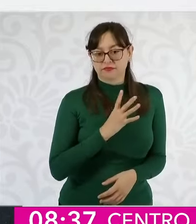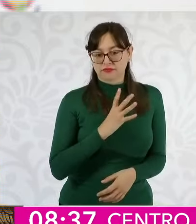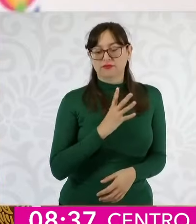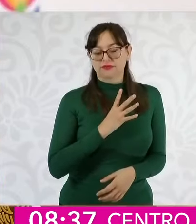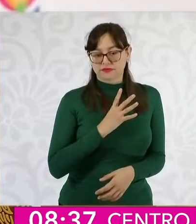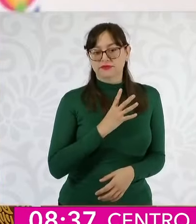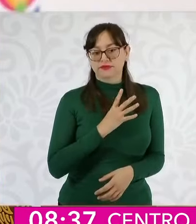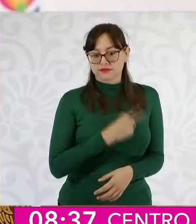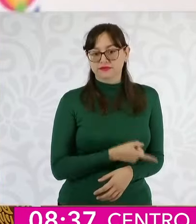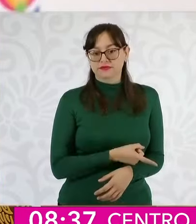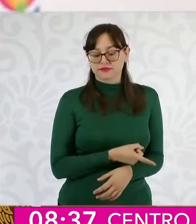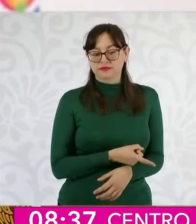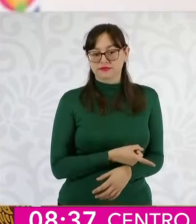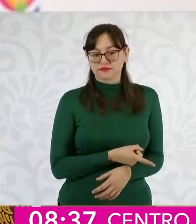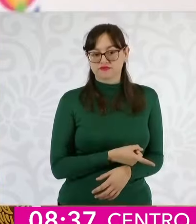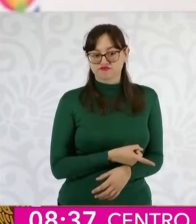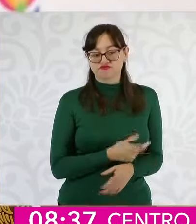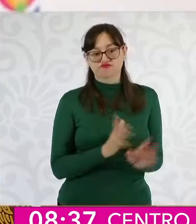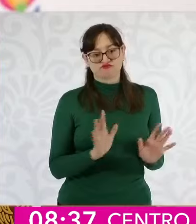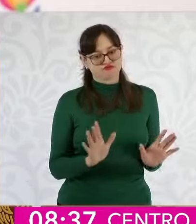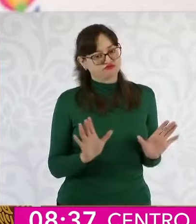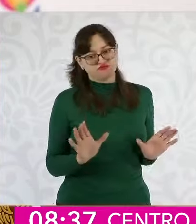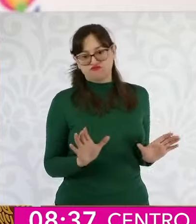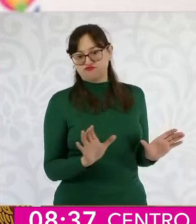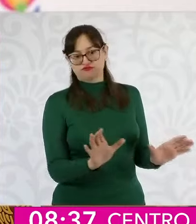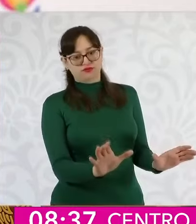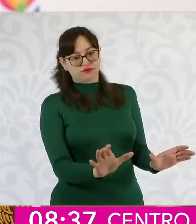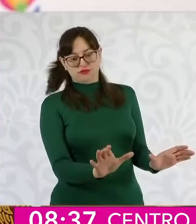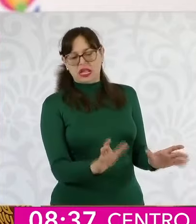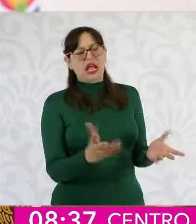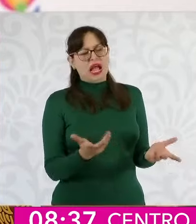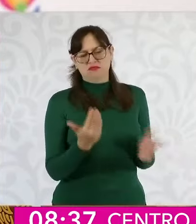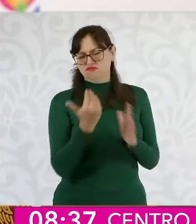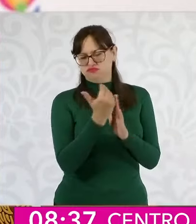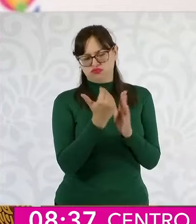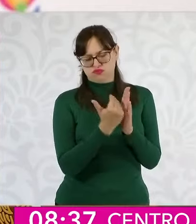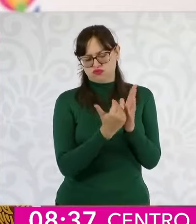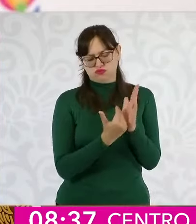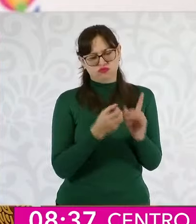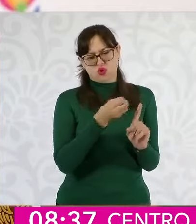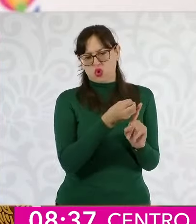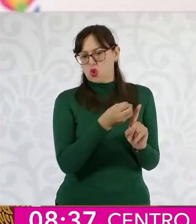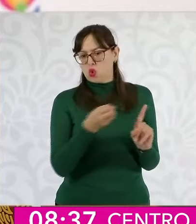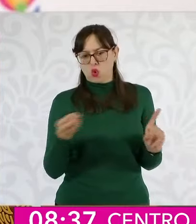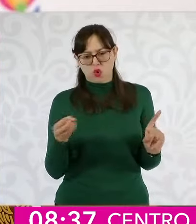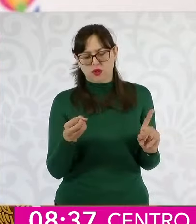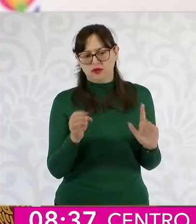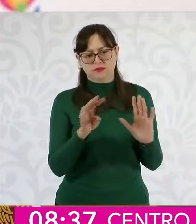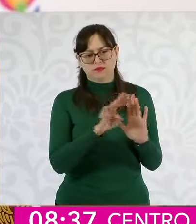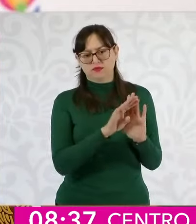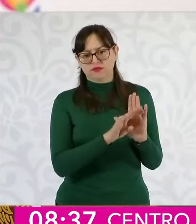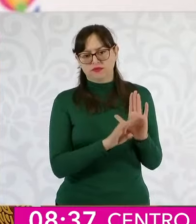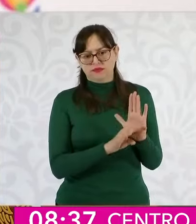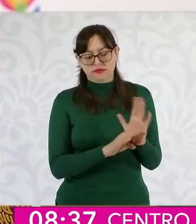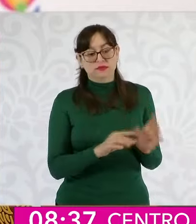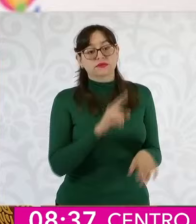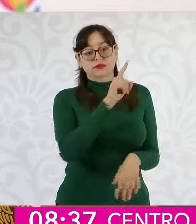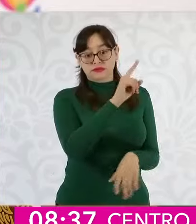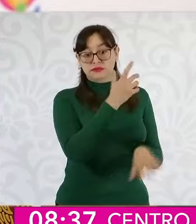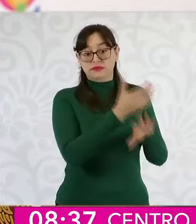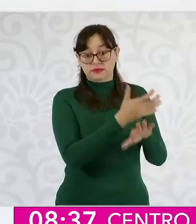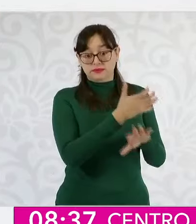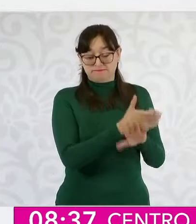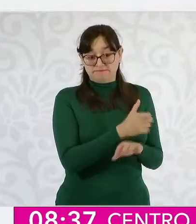estaba contaminado. Entonces, lo que se hizo es que se aisló, hay todo un protocolo para hacerlo y el gobierno de Estados